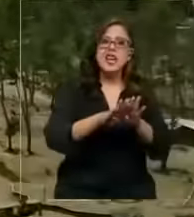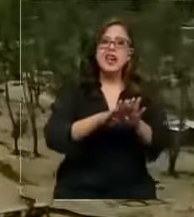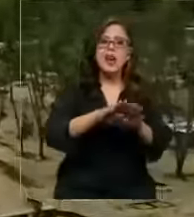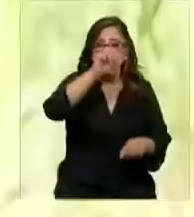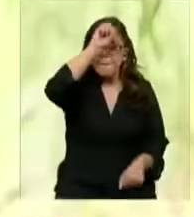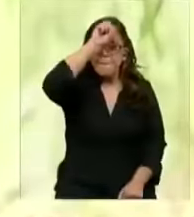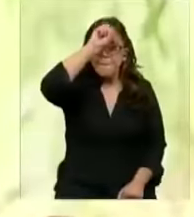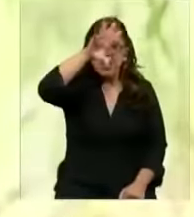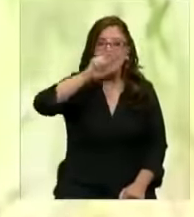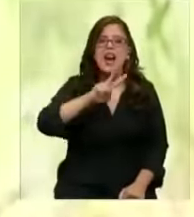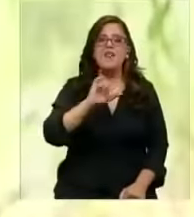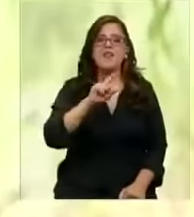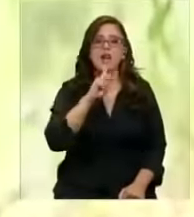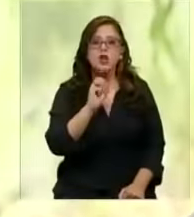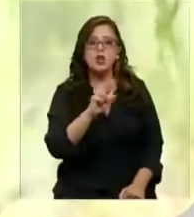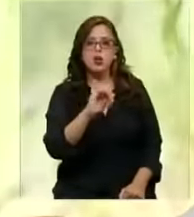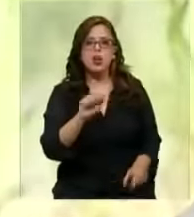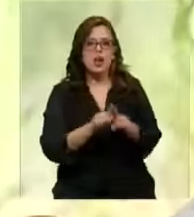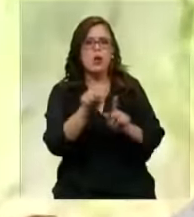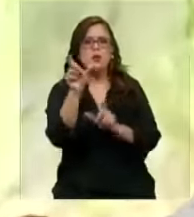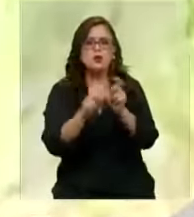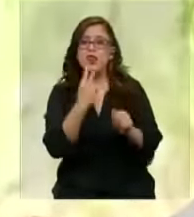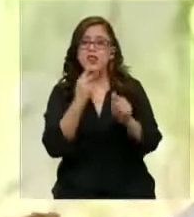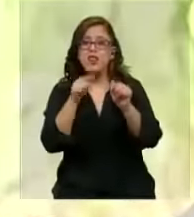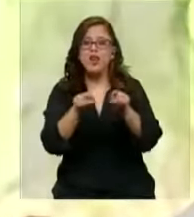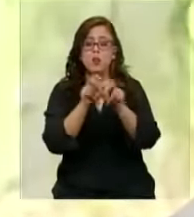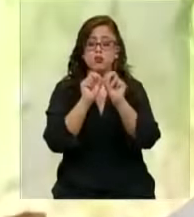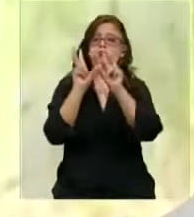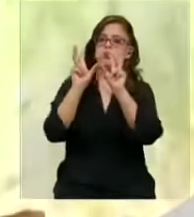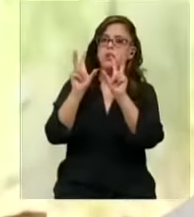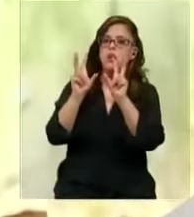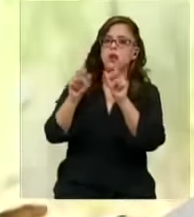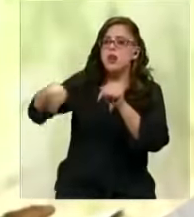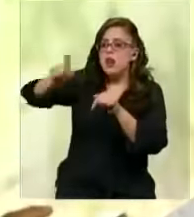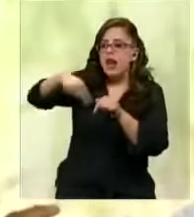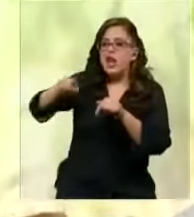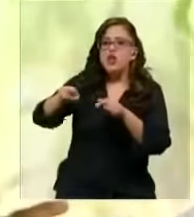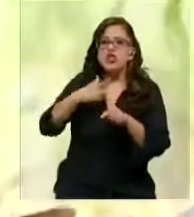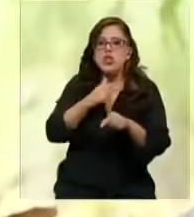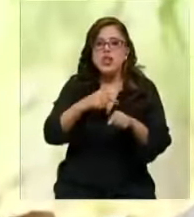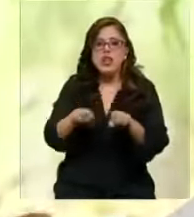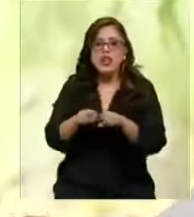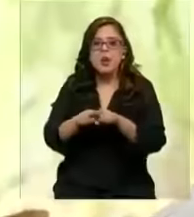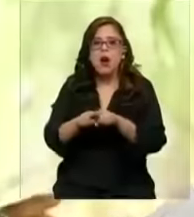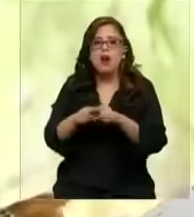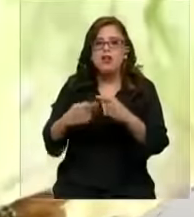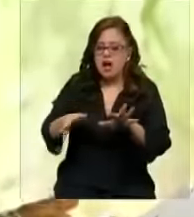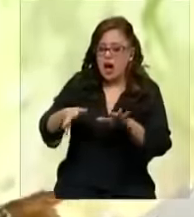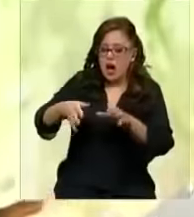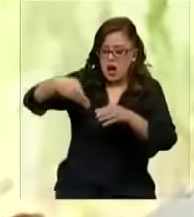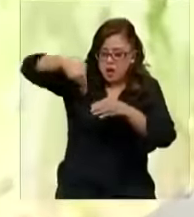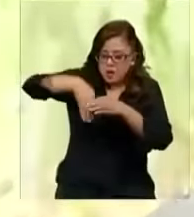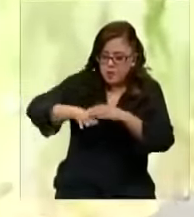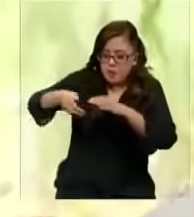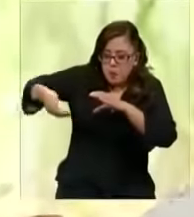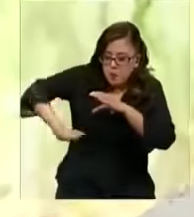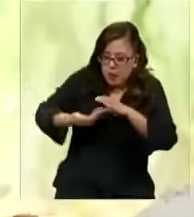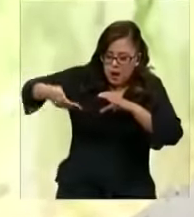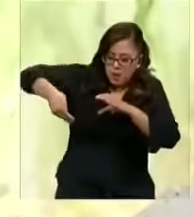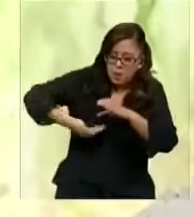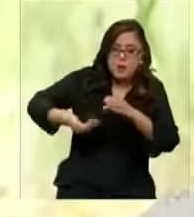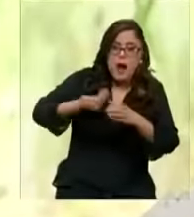lugareños. Hay que entender de que si ellos hicieran algún pozo para sacar agua, inmediatamente afecta a los pozos que vienen hacia abajo. Porque acá